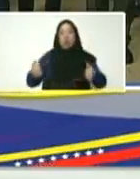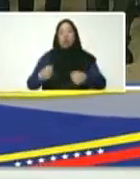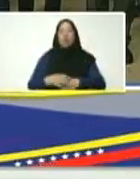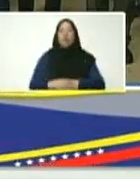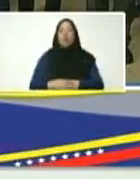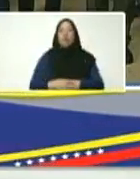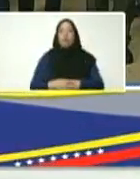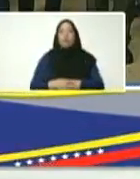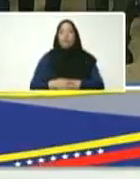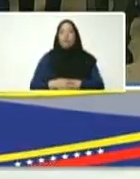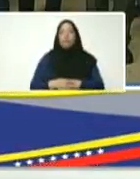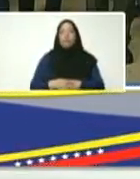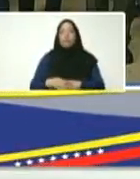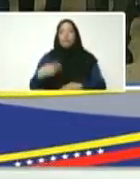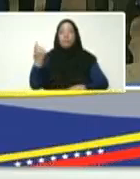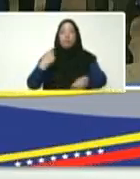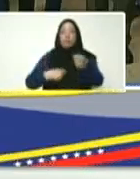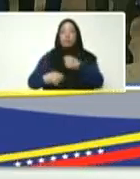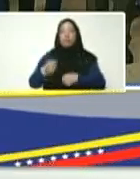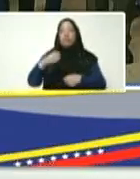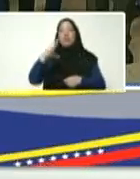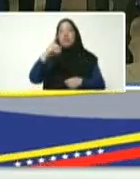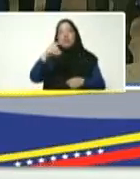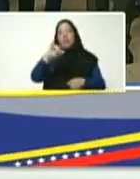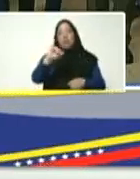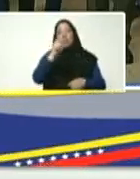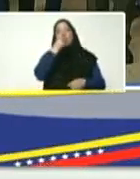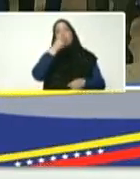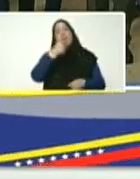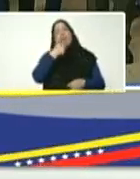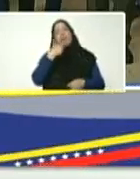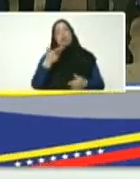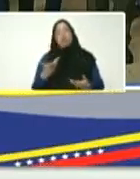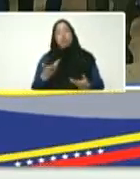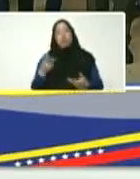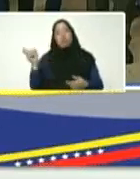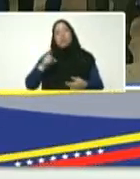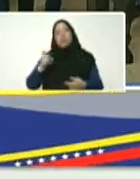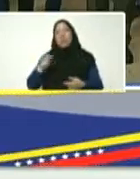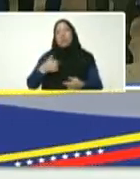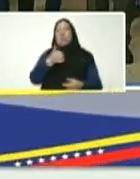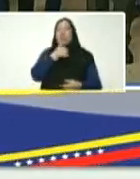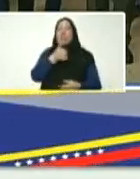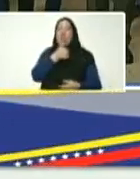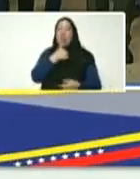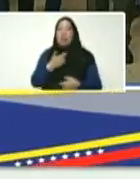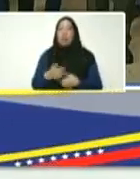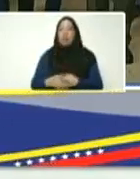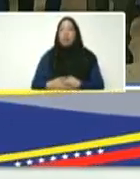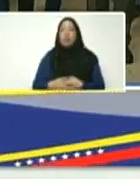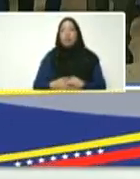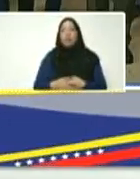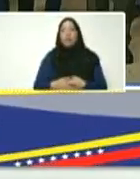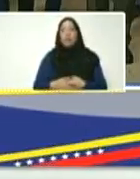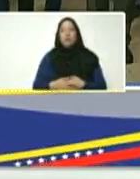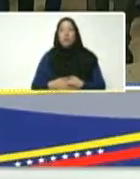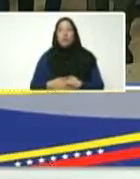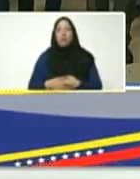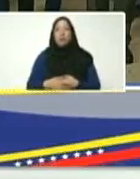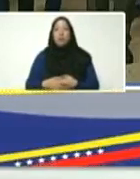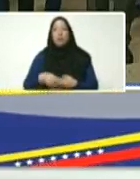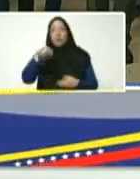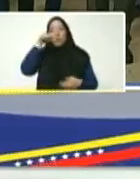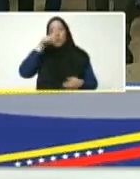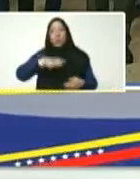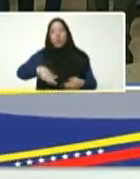los ambulatorios, los consultorios, los CDI deben brillar. Porque eso es ¿de quién? Del pueblo,